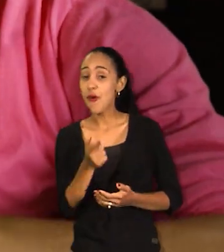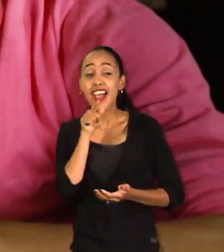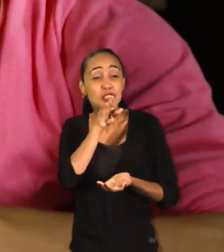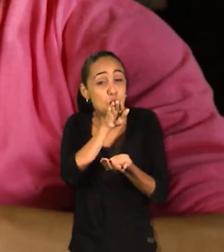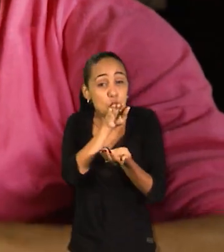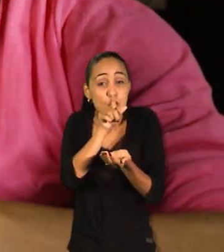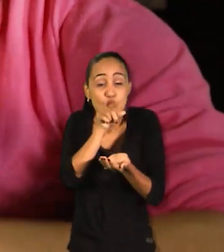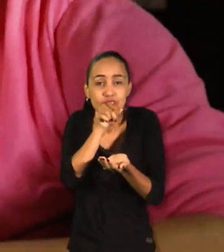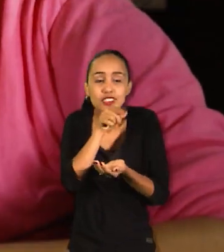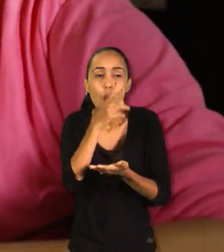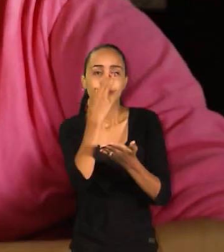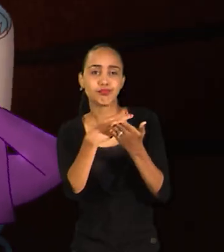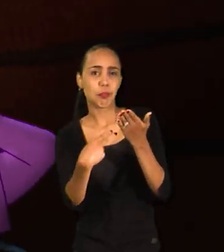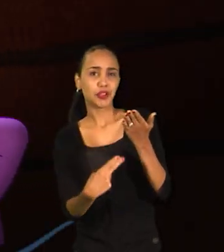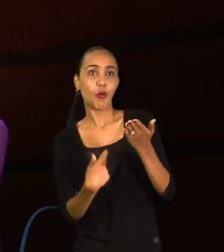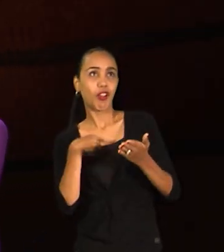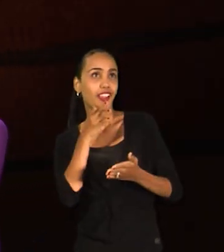ser pintor.